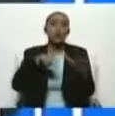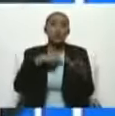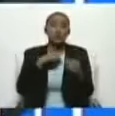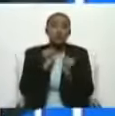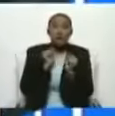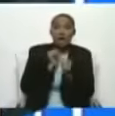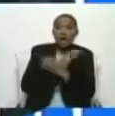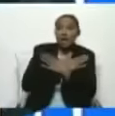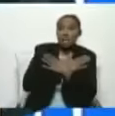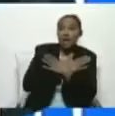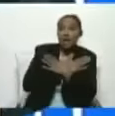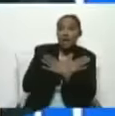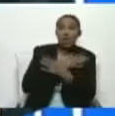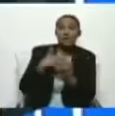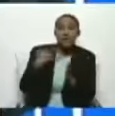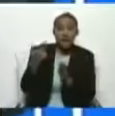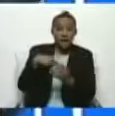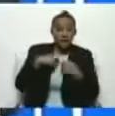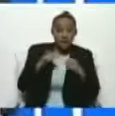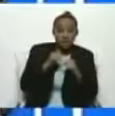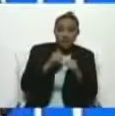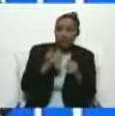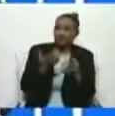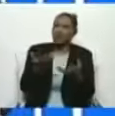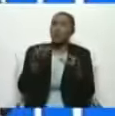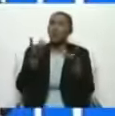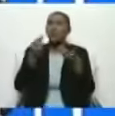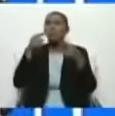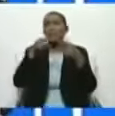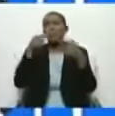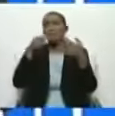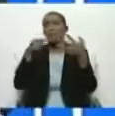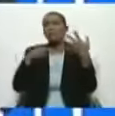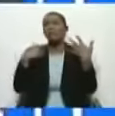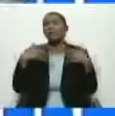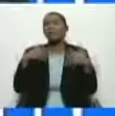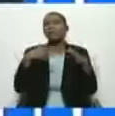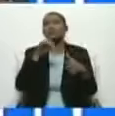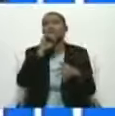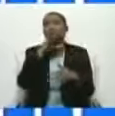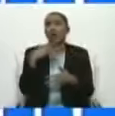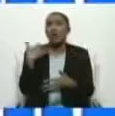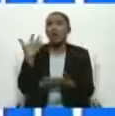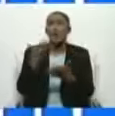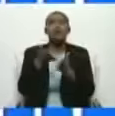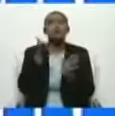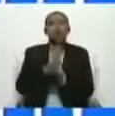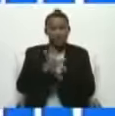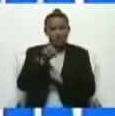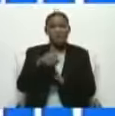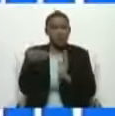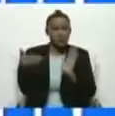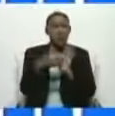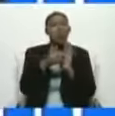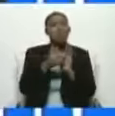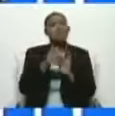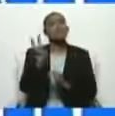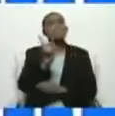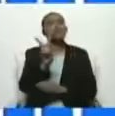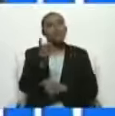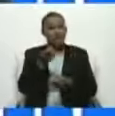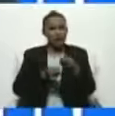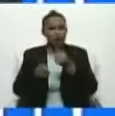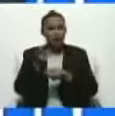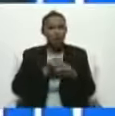mismo? Cuando la mayor afectación que ha tenido la economía de Venezuela en toda esa historia, la